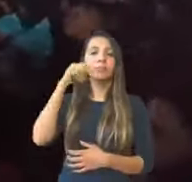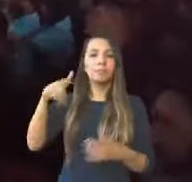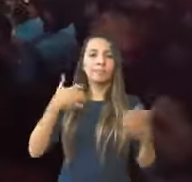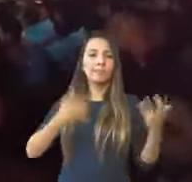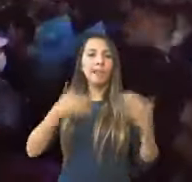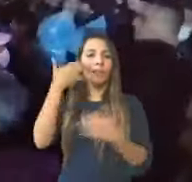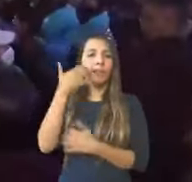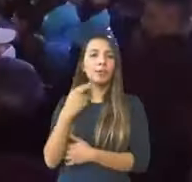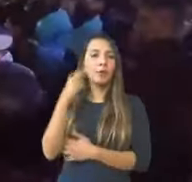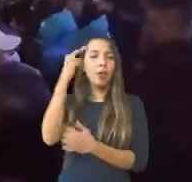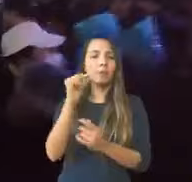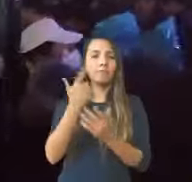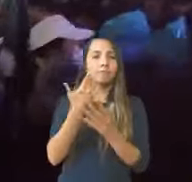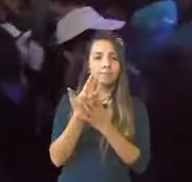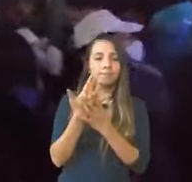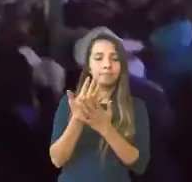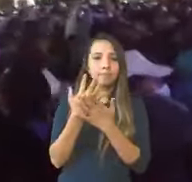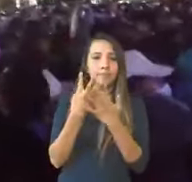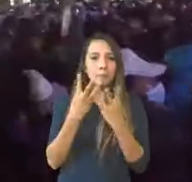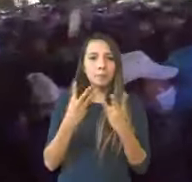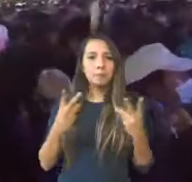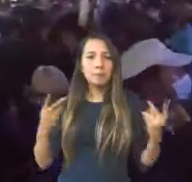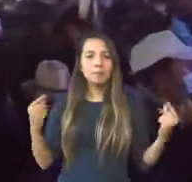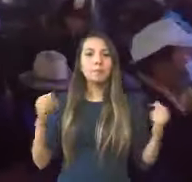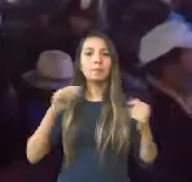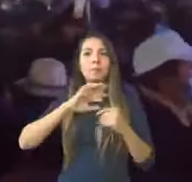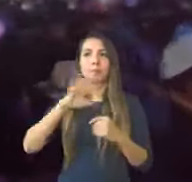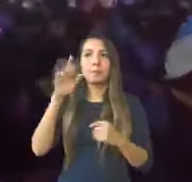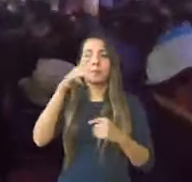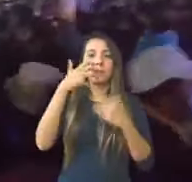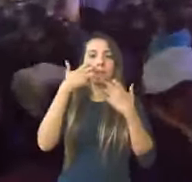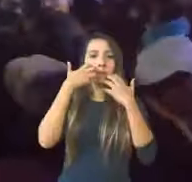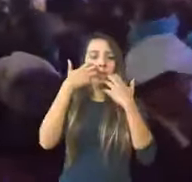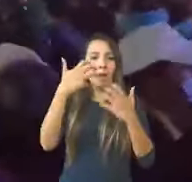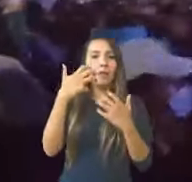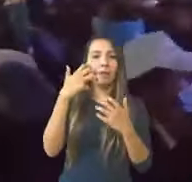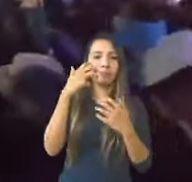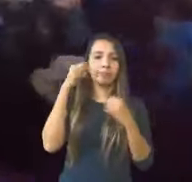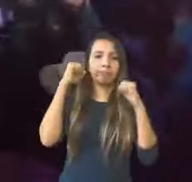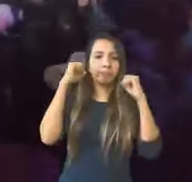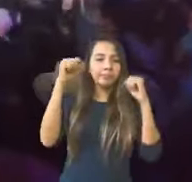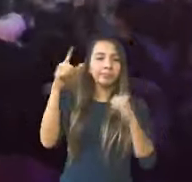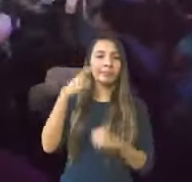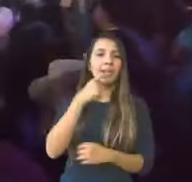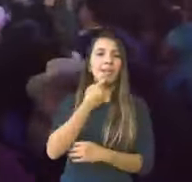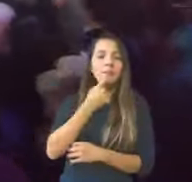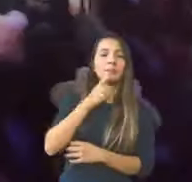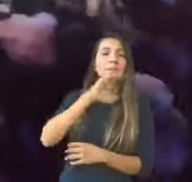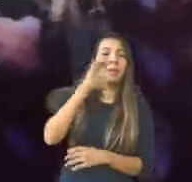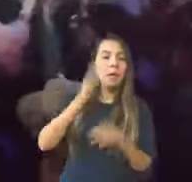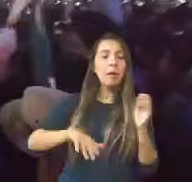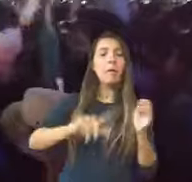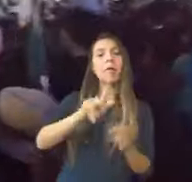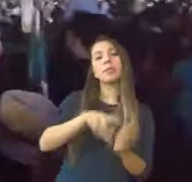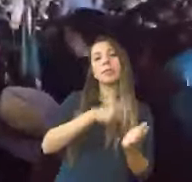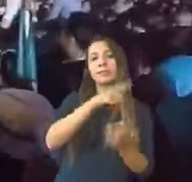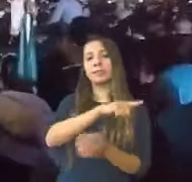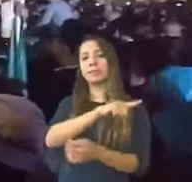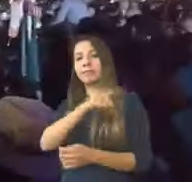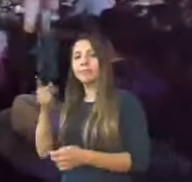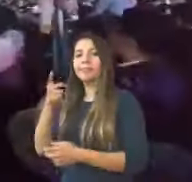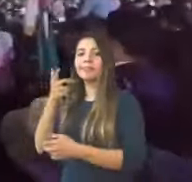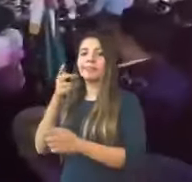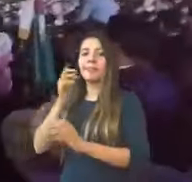Norte, y ya se da la ceremonia del grito, termina y empiezan a cantar, y pues ahí salimos por una